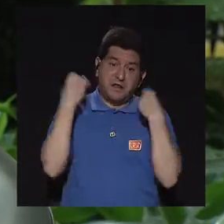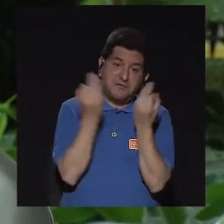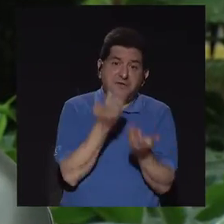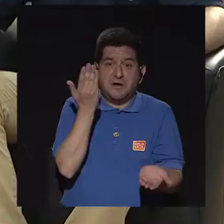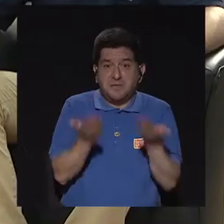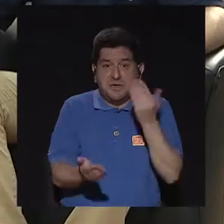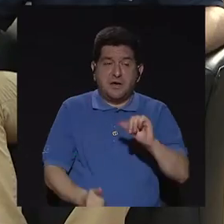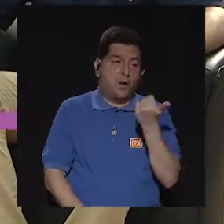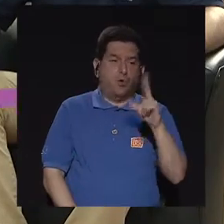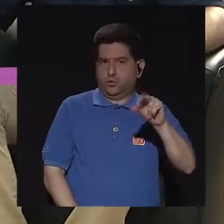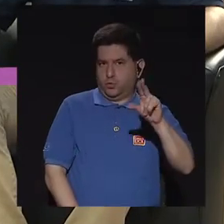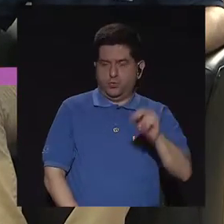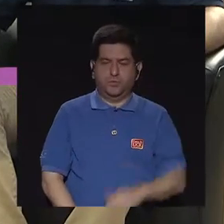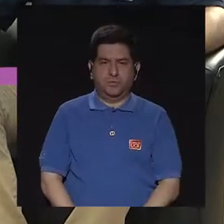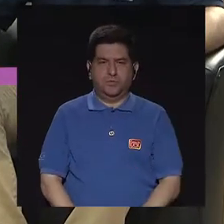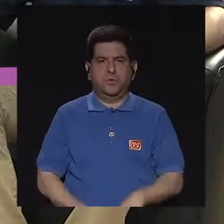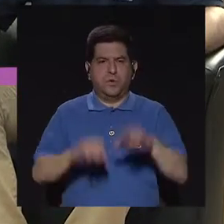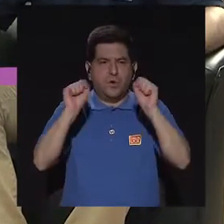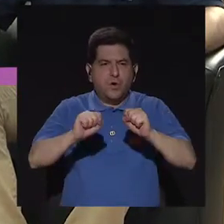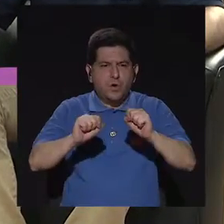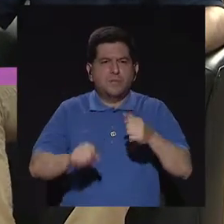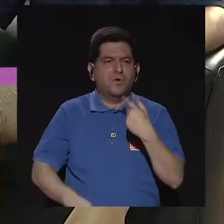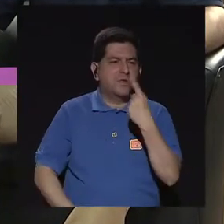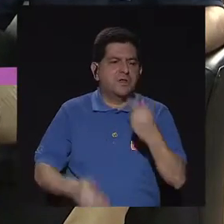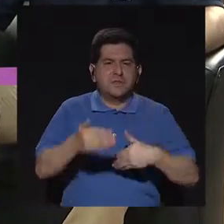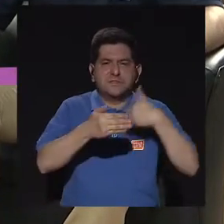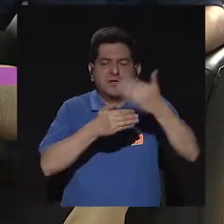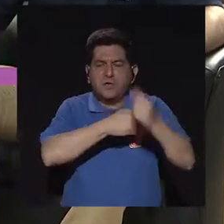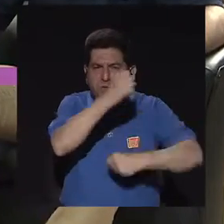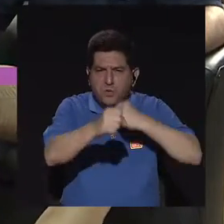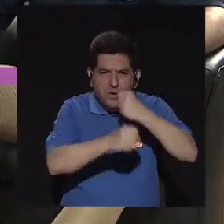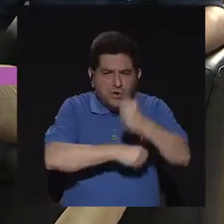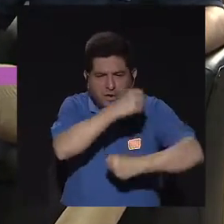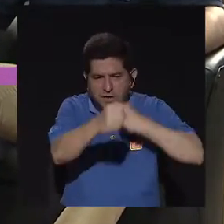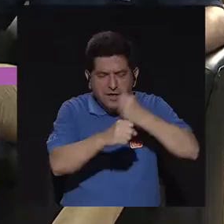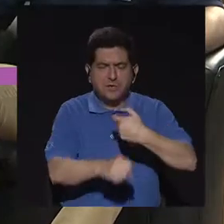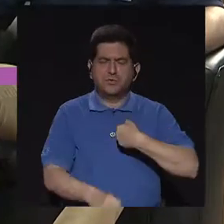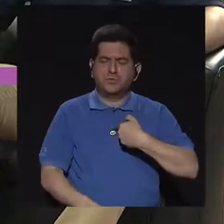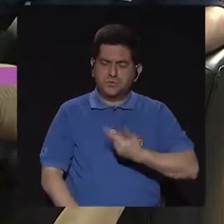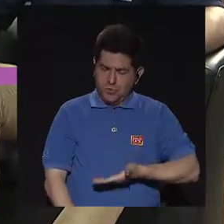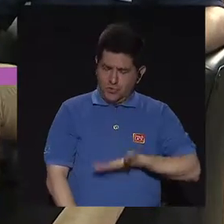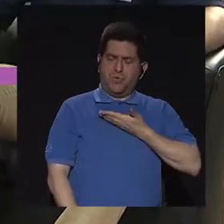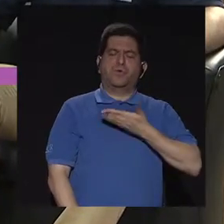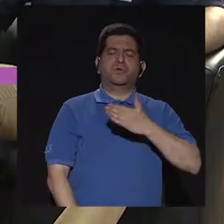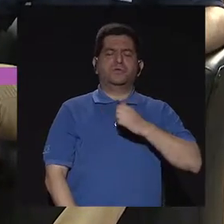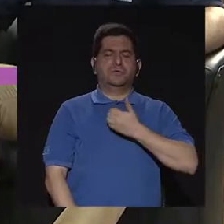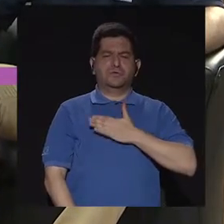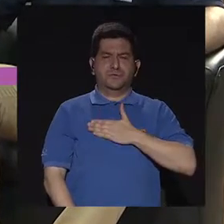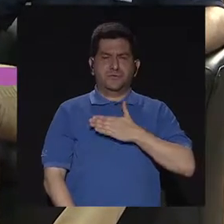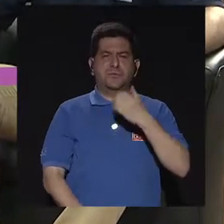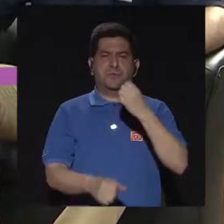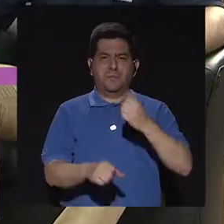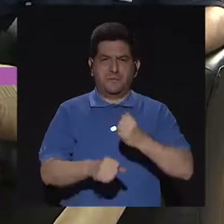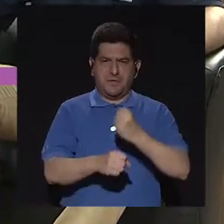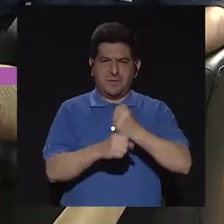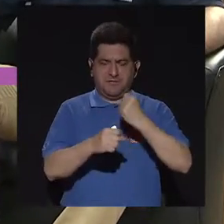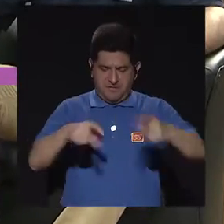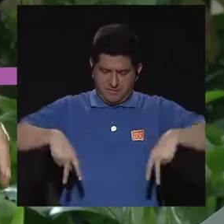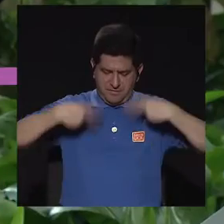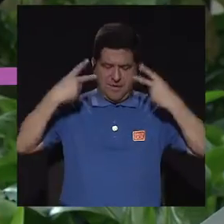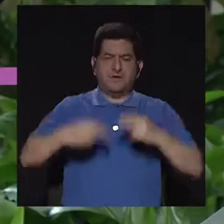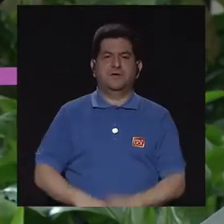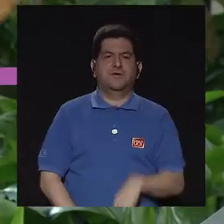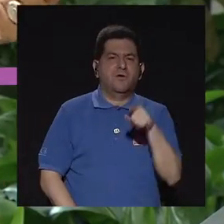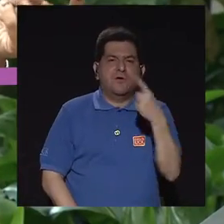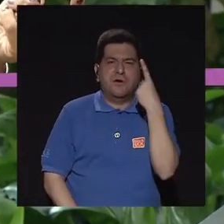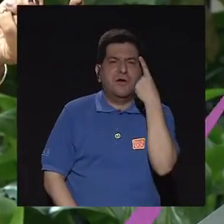del todo y quieren nada más poder avanzar, poder decir después de unos años yo estoy orgulloso de lo que he hecho en mi vida.